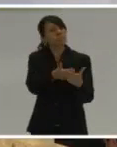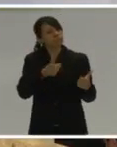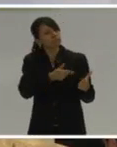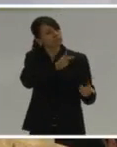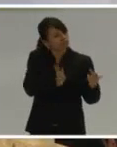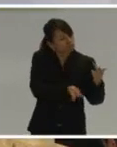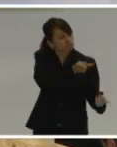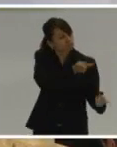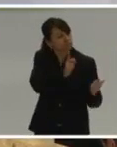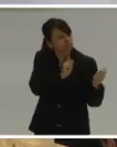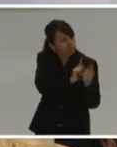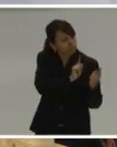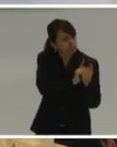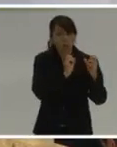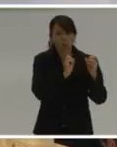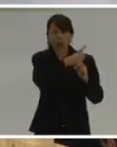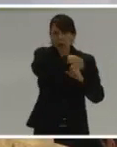informado.